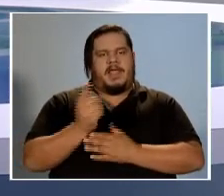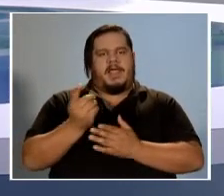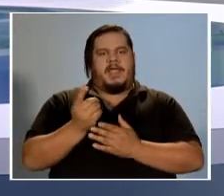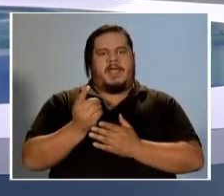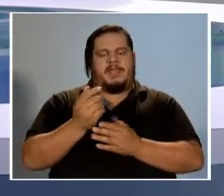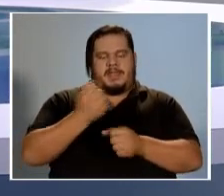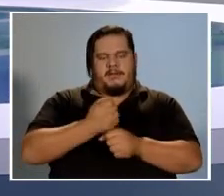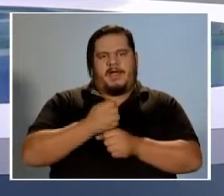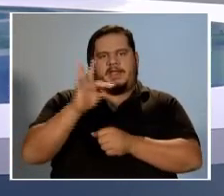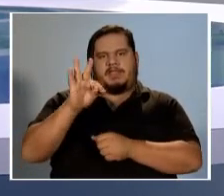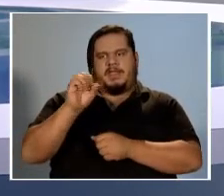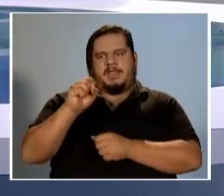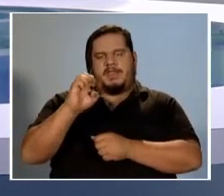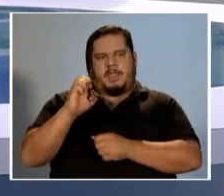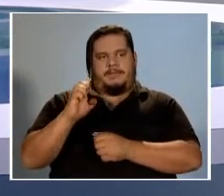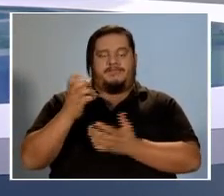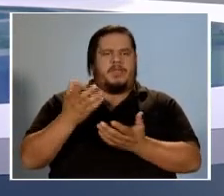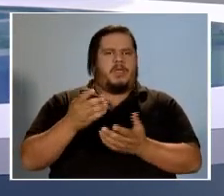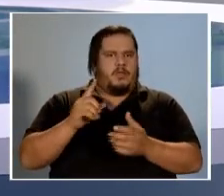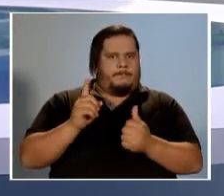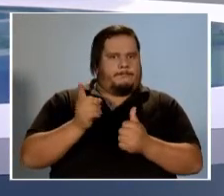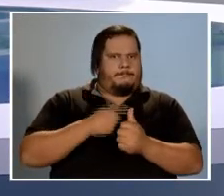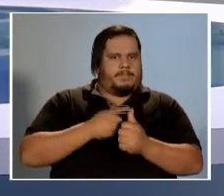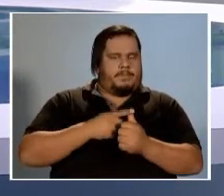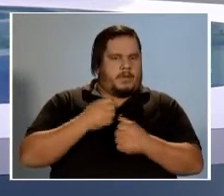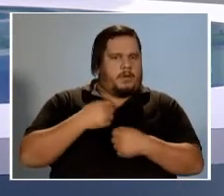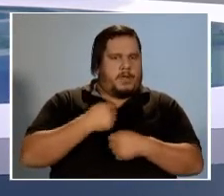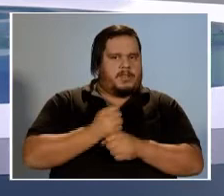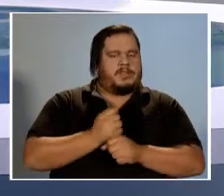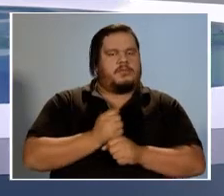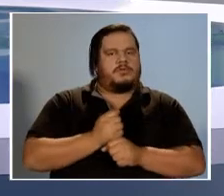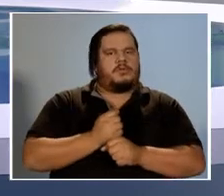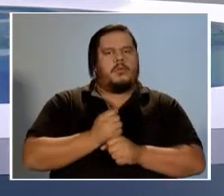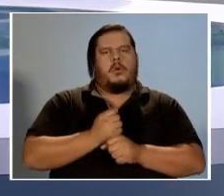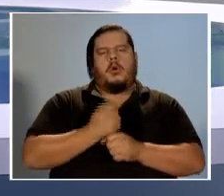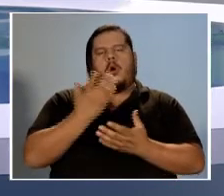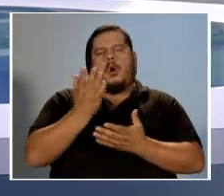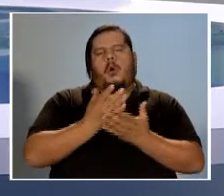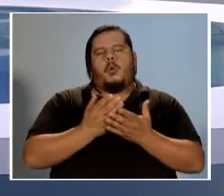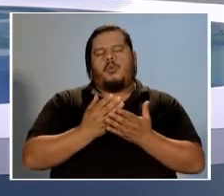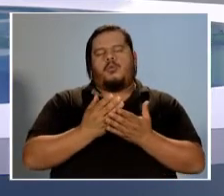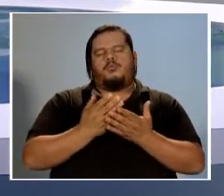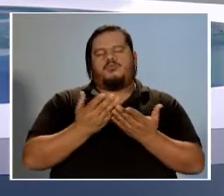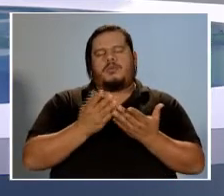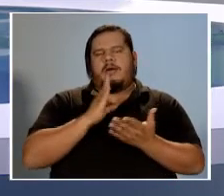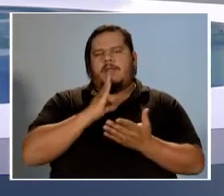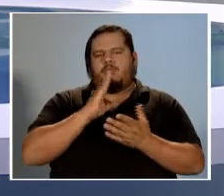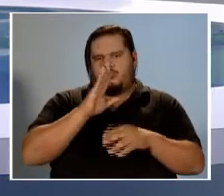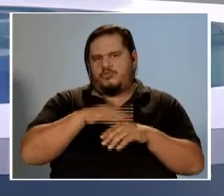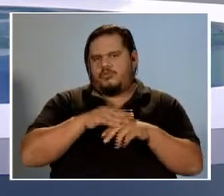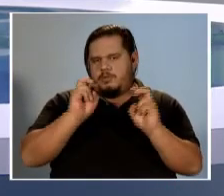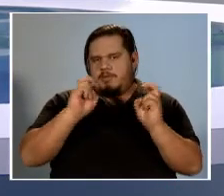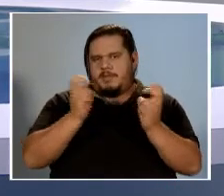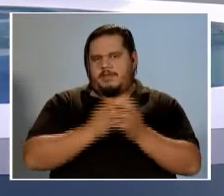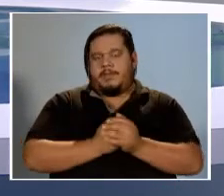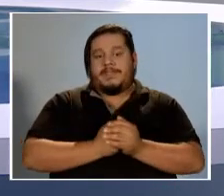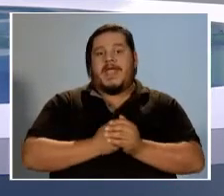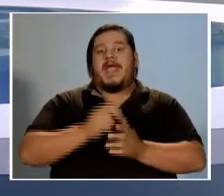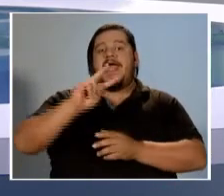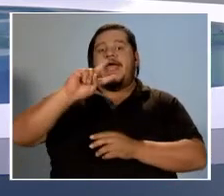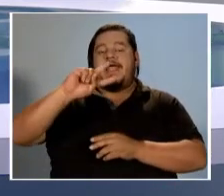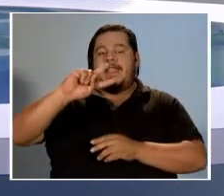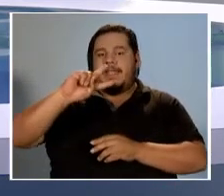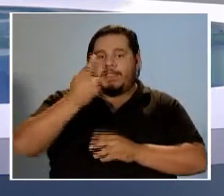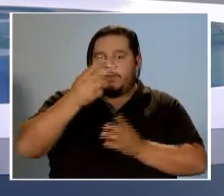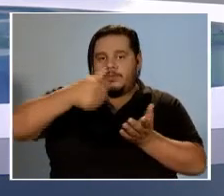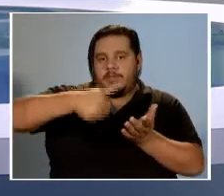Tribunal Supremo de Elecciones. Andrei, si quiere, primero hacemos como una pequeña contextualización. Las segundas rondas,